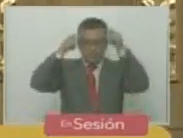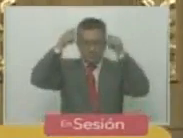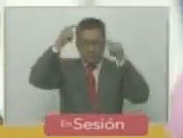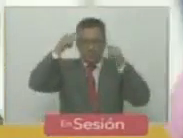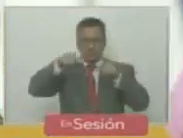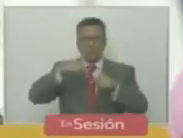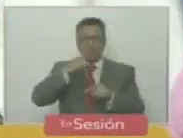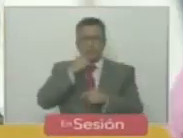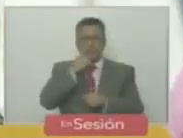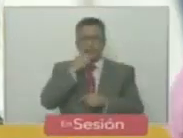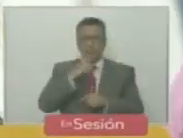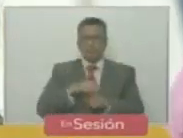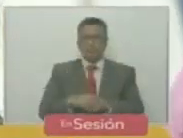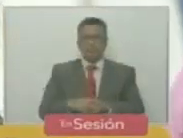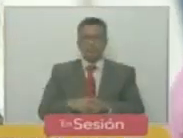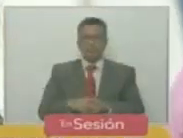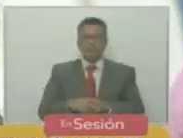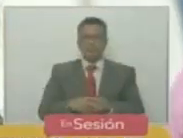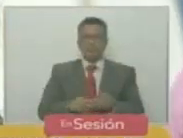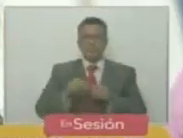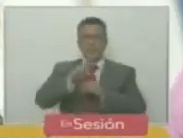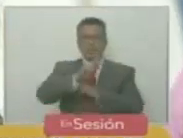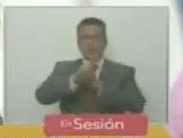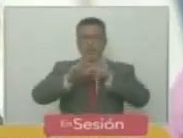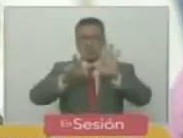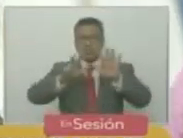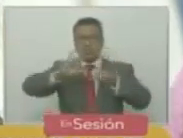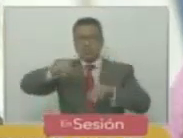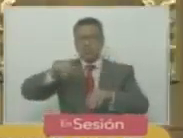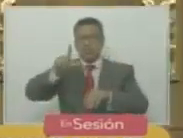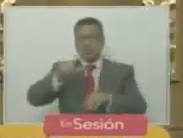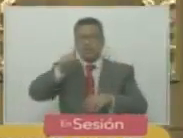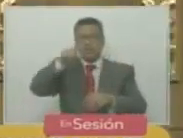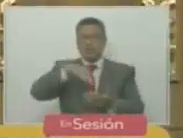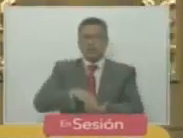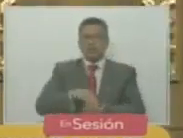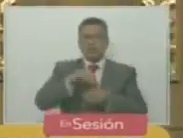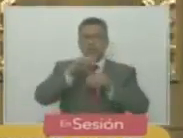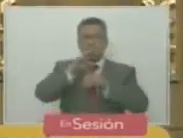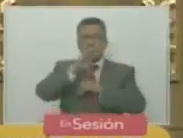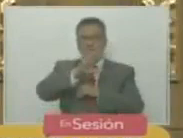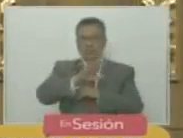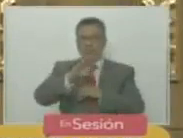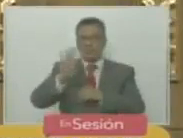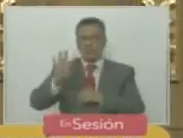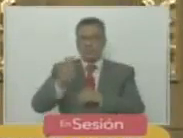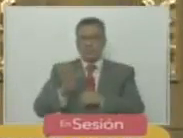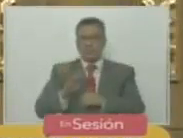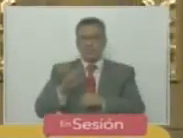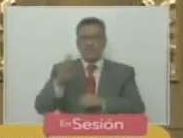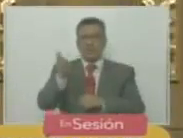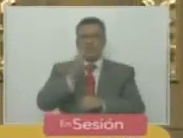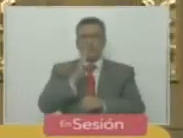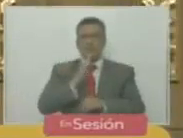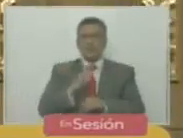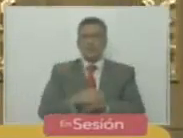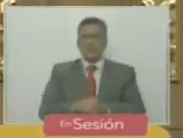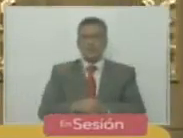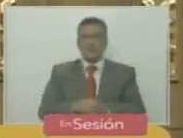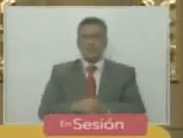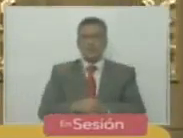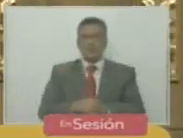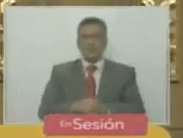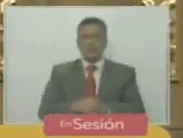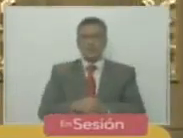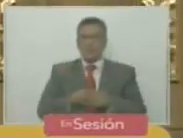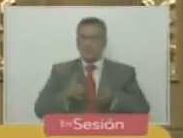Frías. El 28 de julio de 1954, Sabaneta de Barinas,